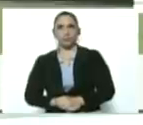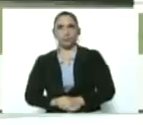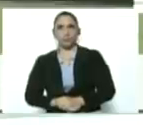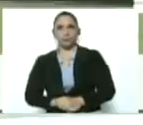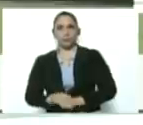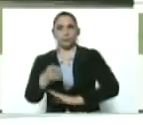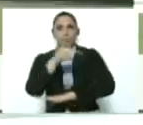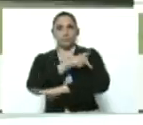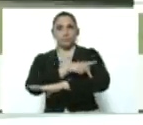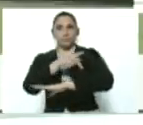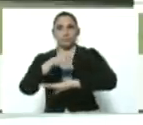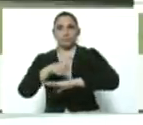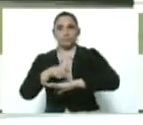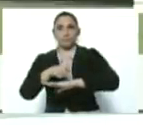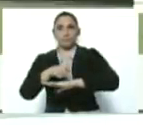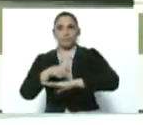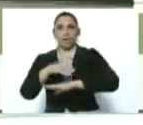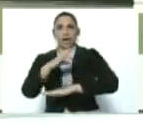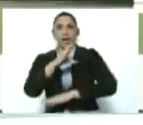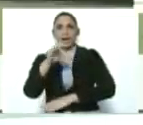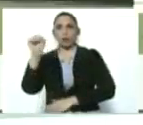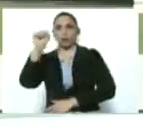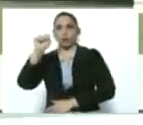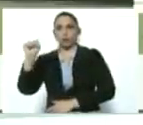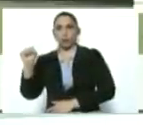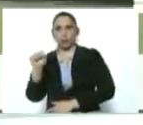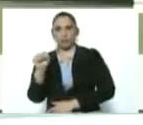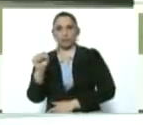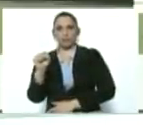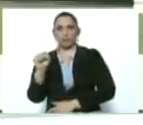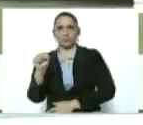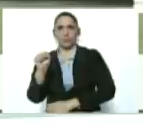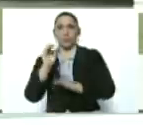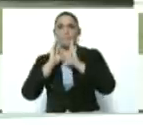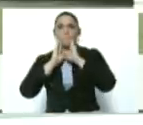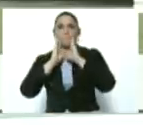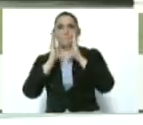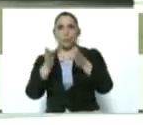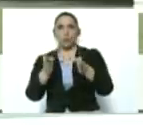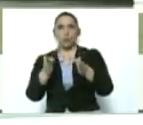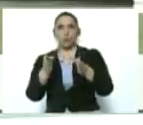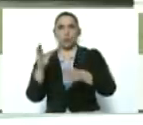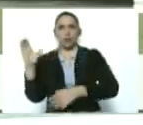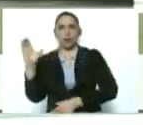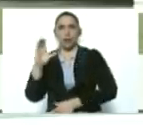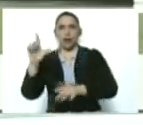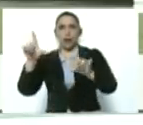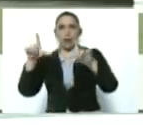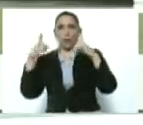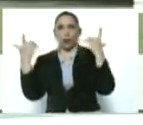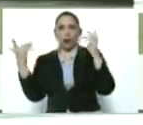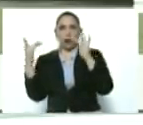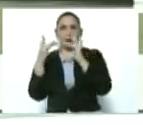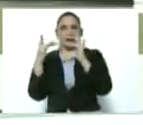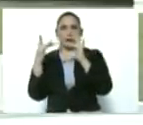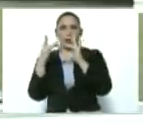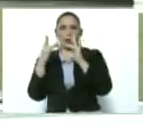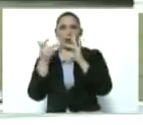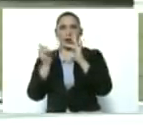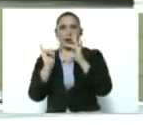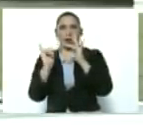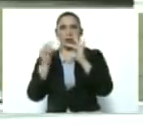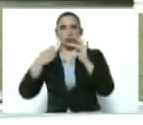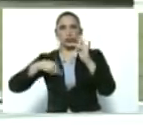parroquia carlos soublette en la autopista caracas-la guaira allá está